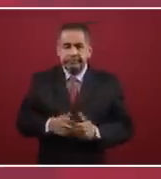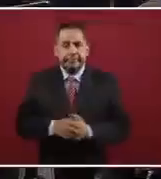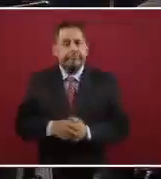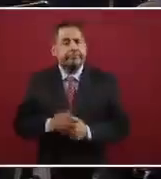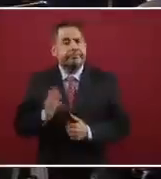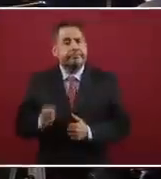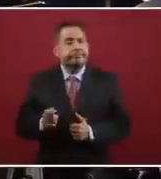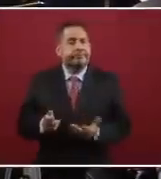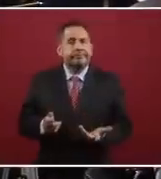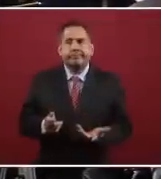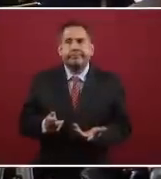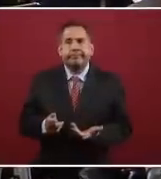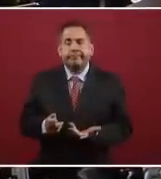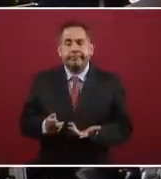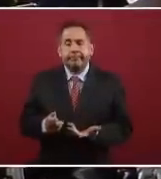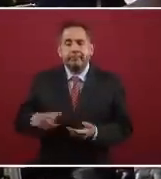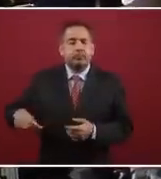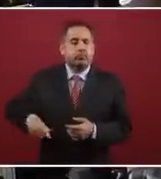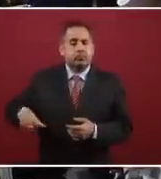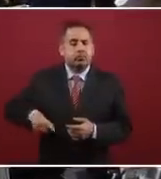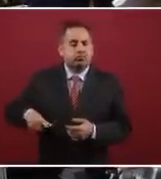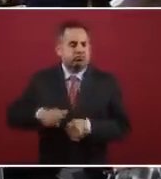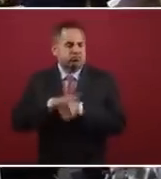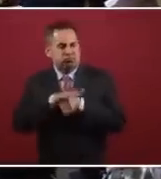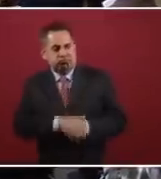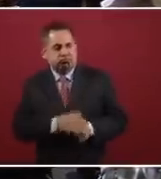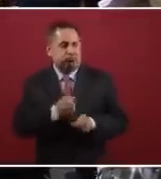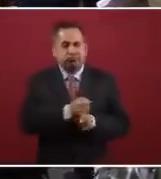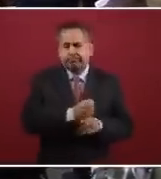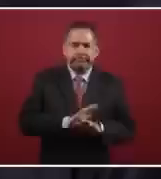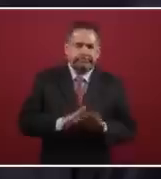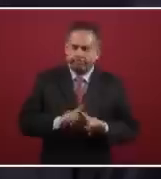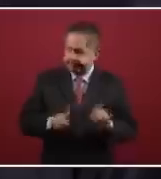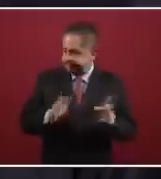con el gobierno.